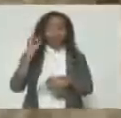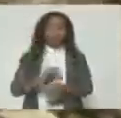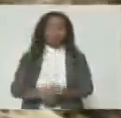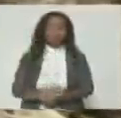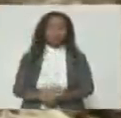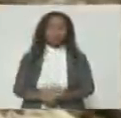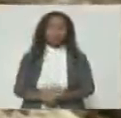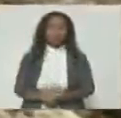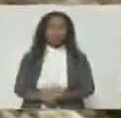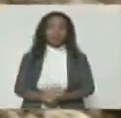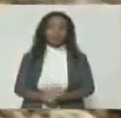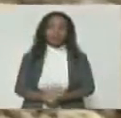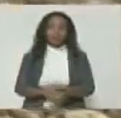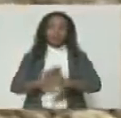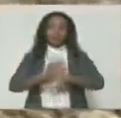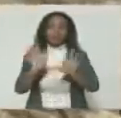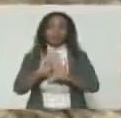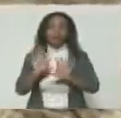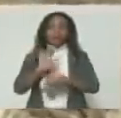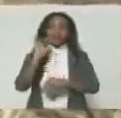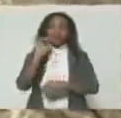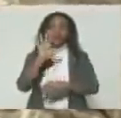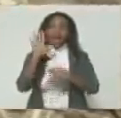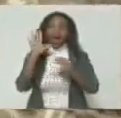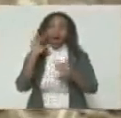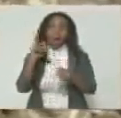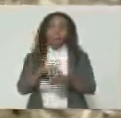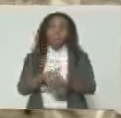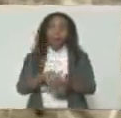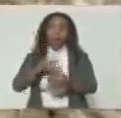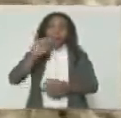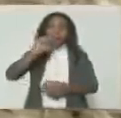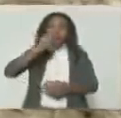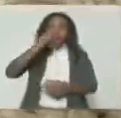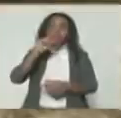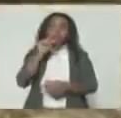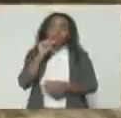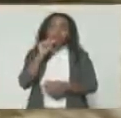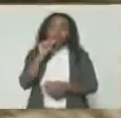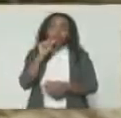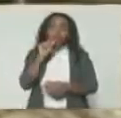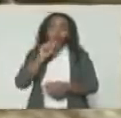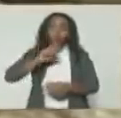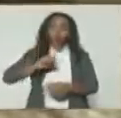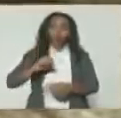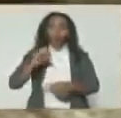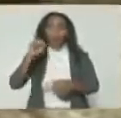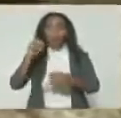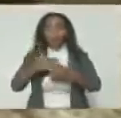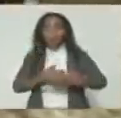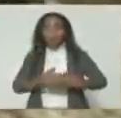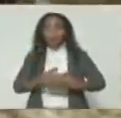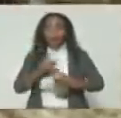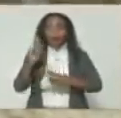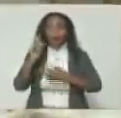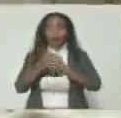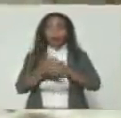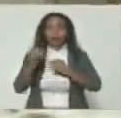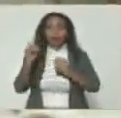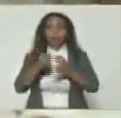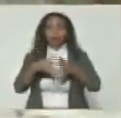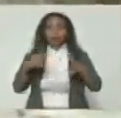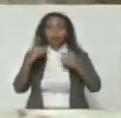María Alejandra, el cual ya tenemos 5.000 pollitos bebés con su alimento en la parcela, en el galpón,